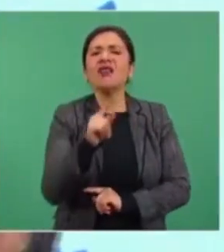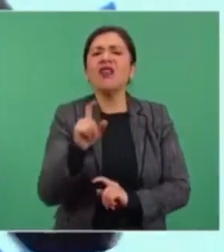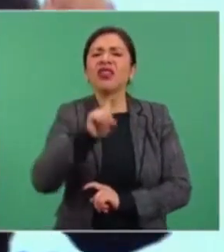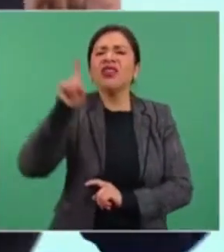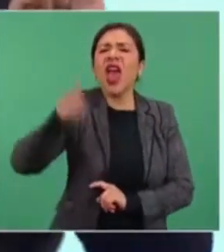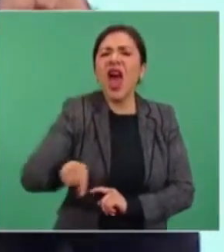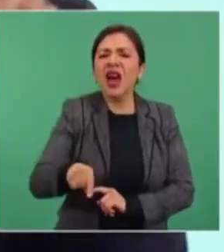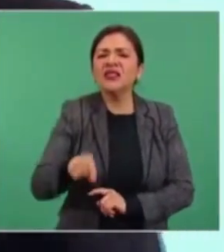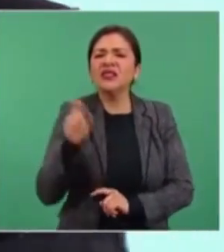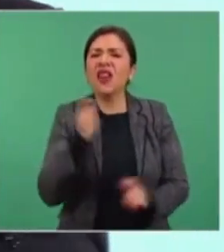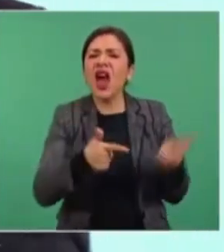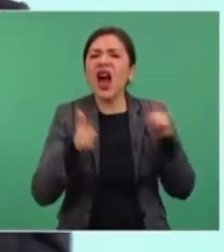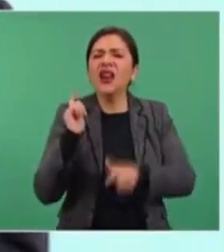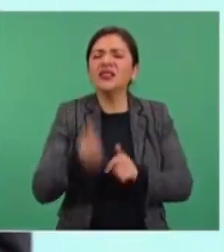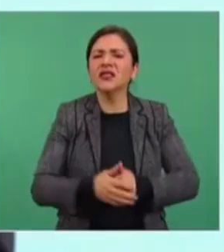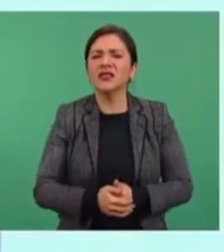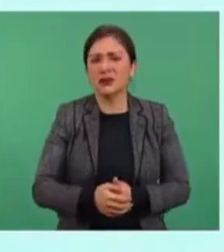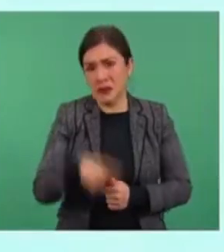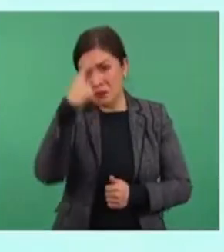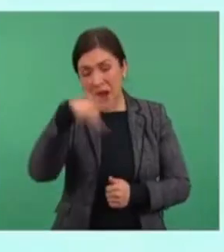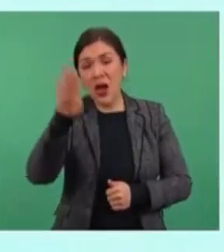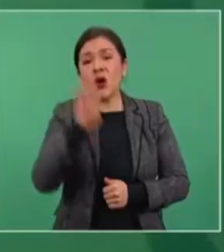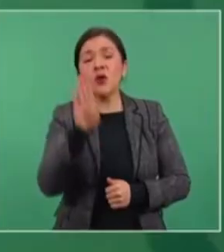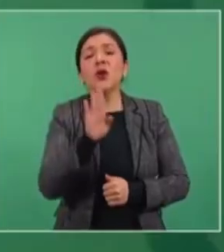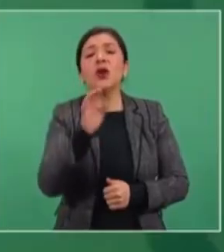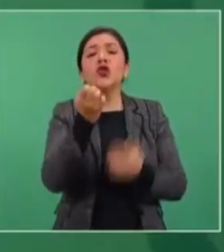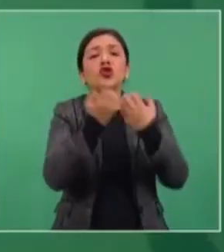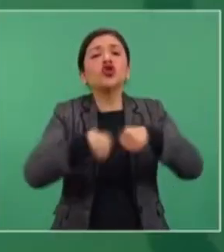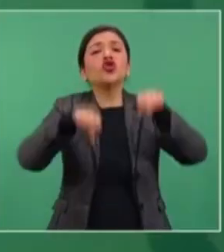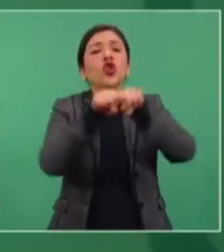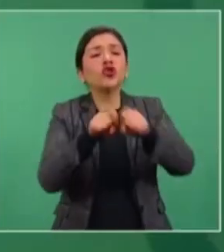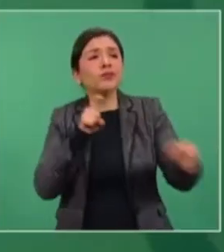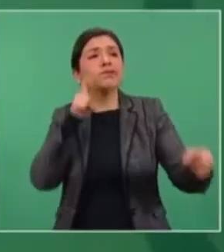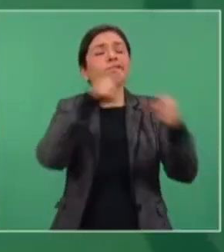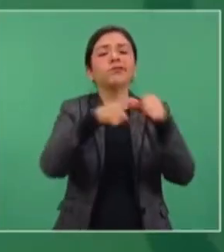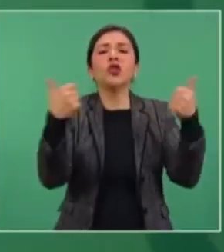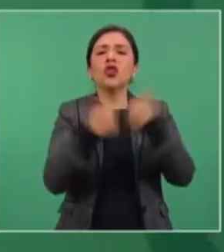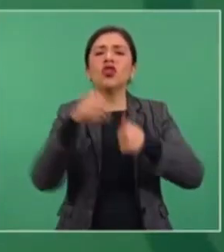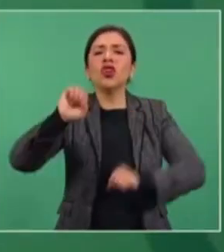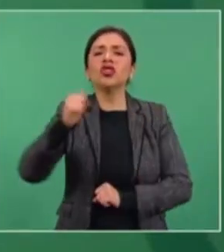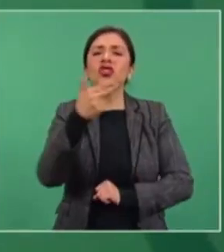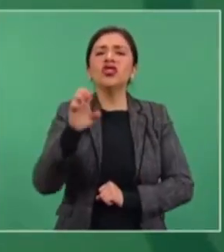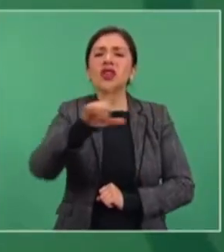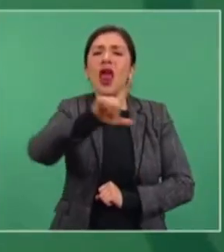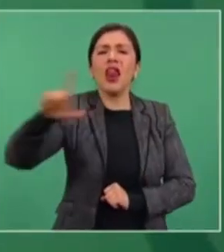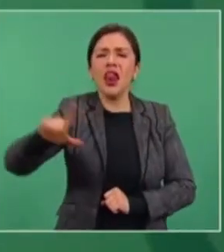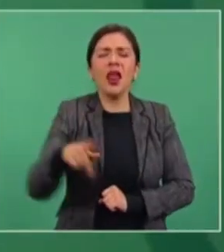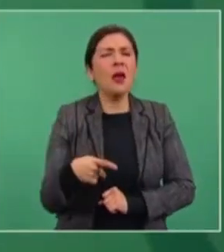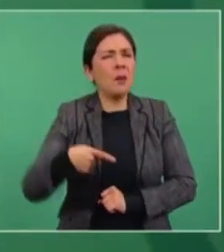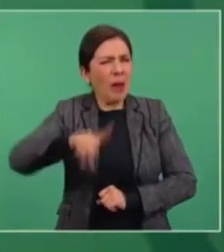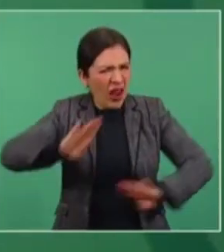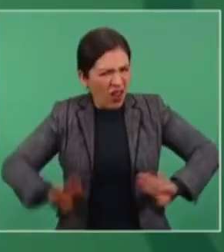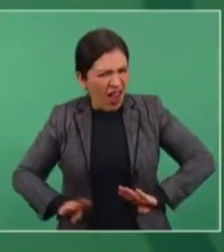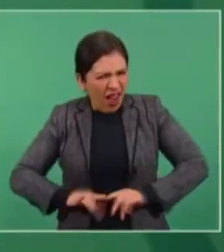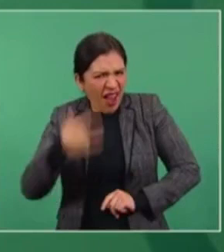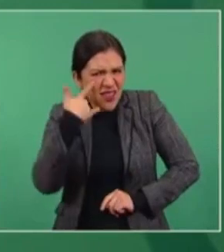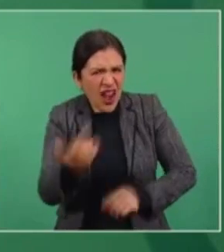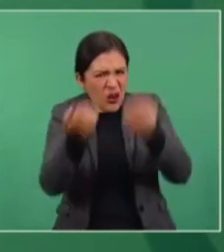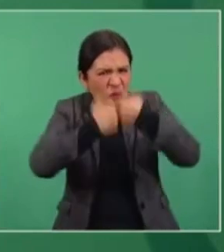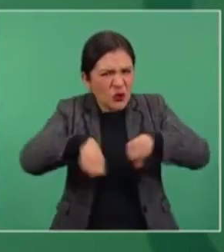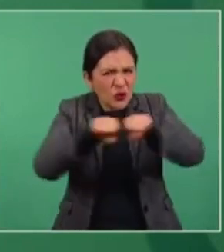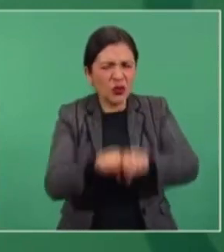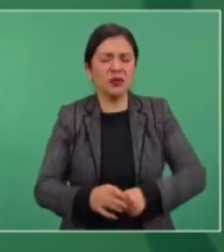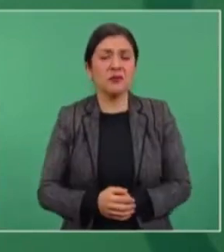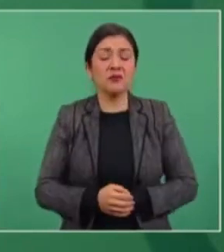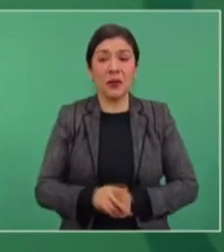y hacer una sociedad con Shell, pero una sociedad muy peculiar, en donde